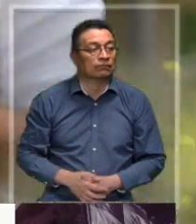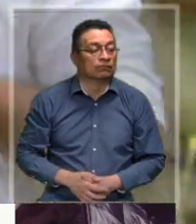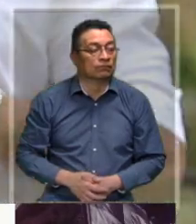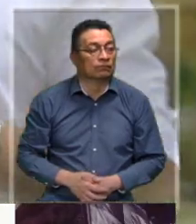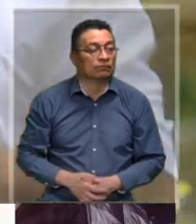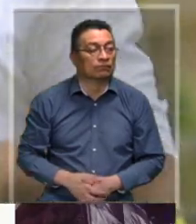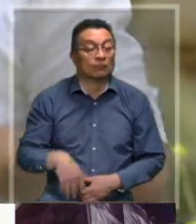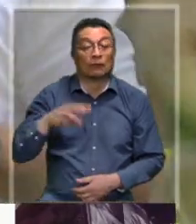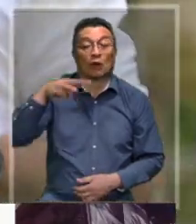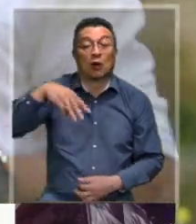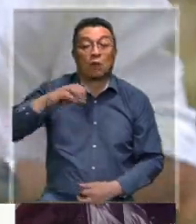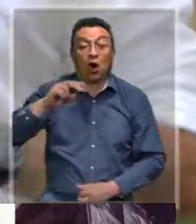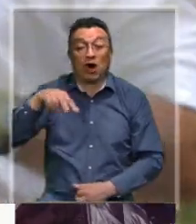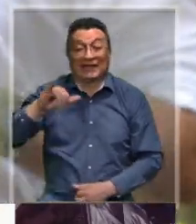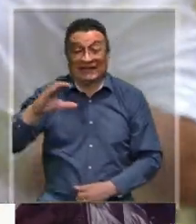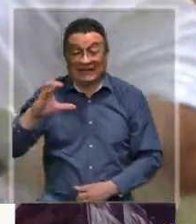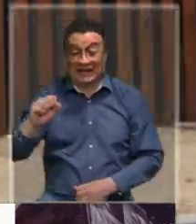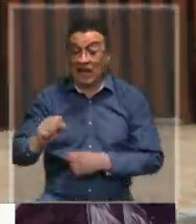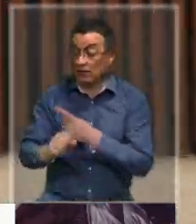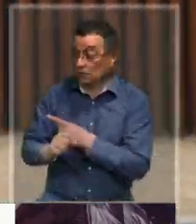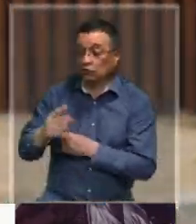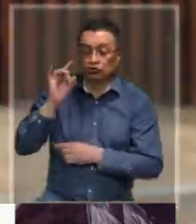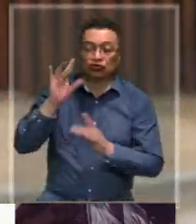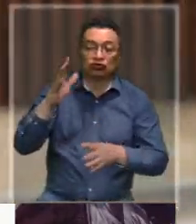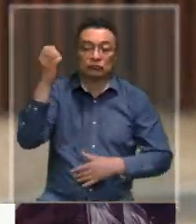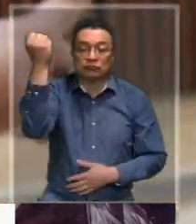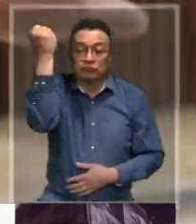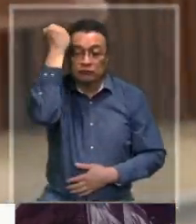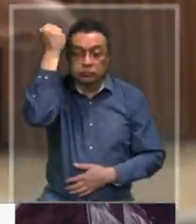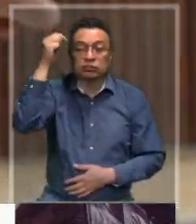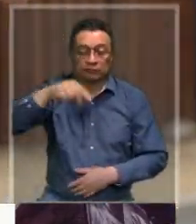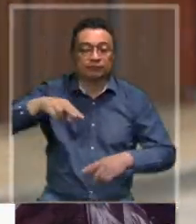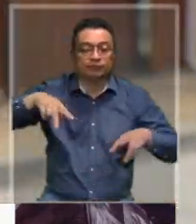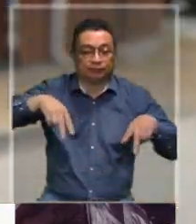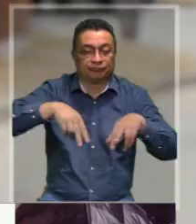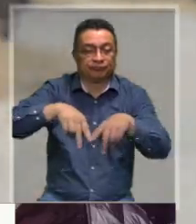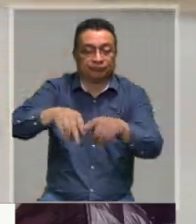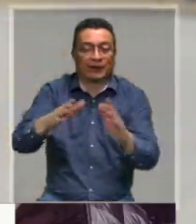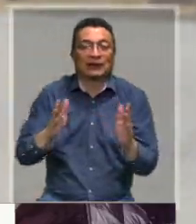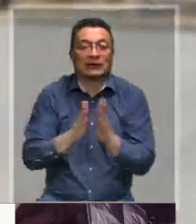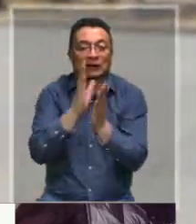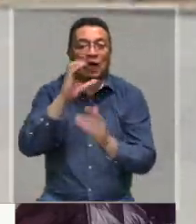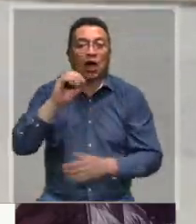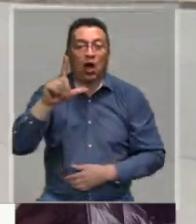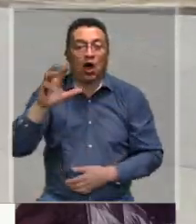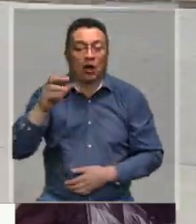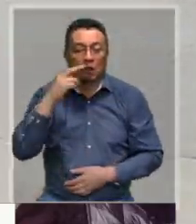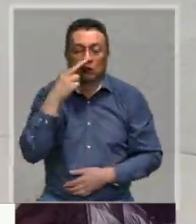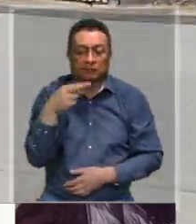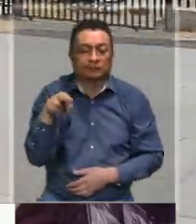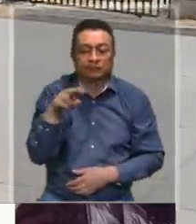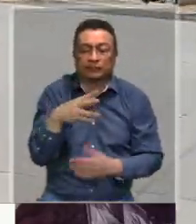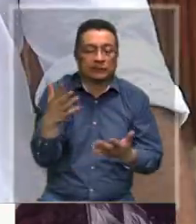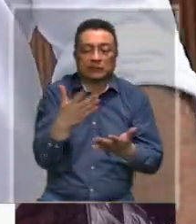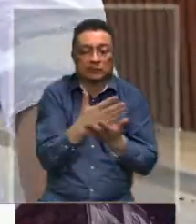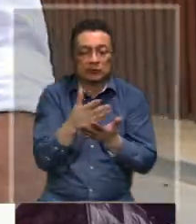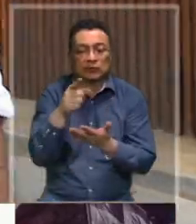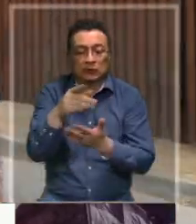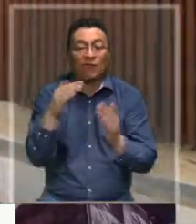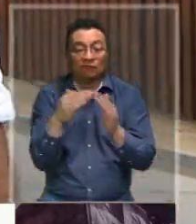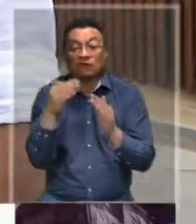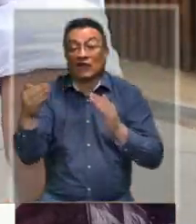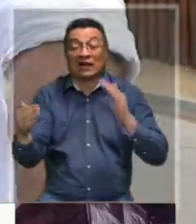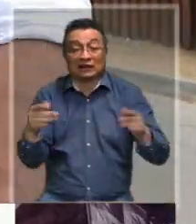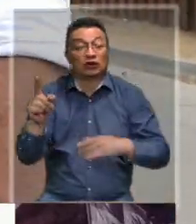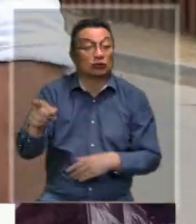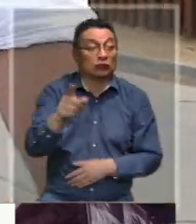Para Mónica, ese dramático momento está intacto. Caminando por la ahora renovada Santa Olga no hace más que repasar todo lo que a ella y a sus vecinos le